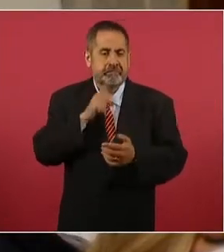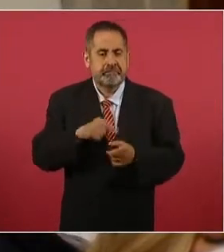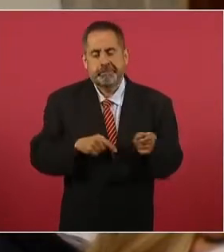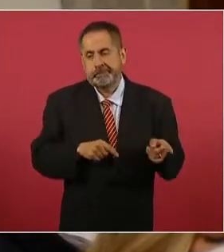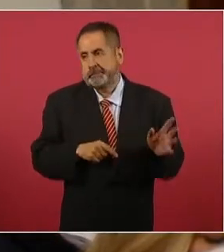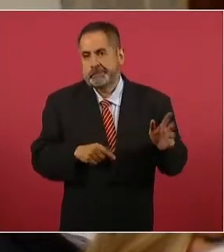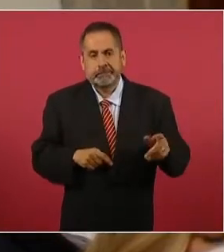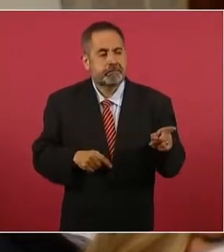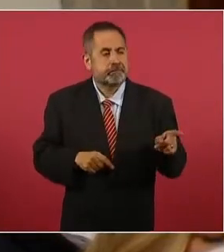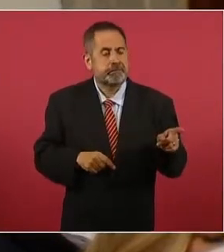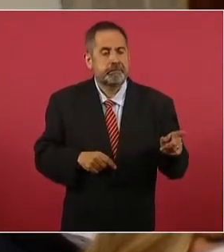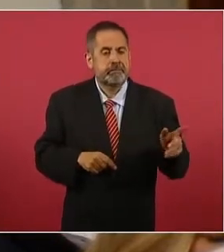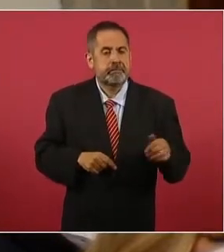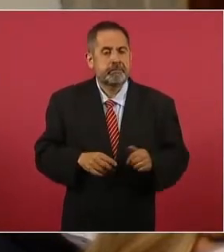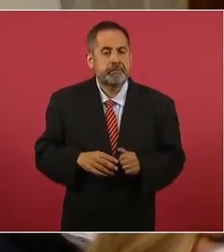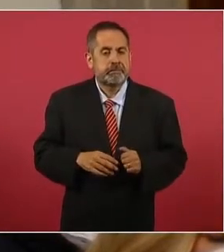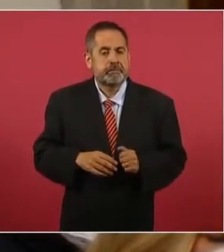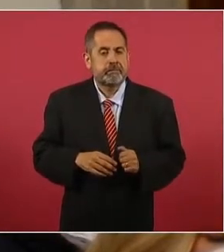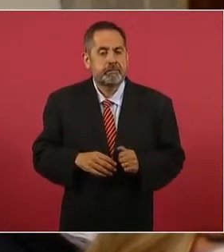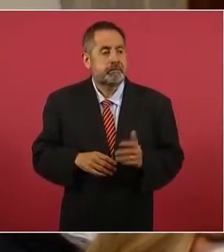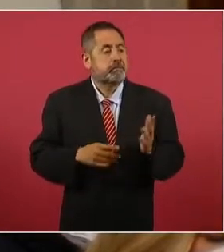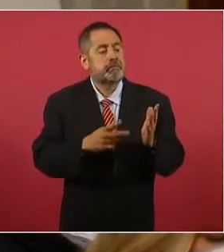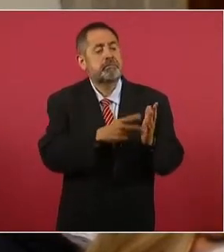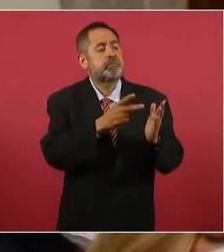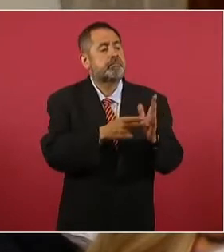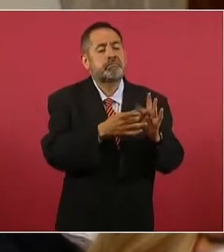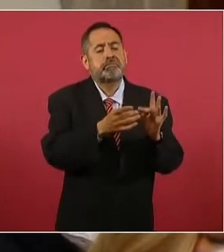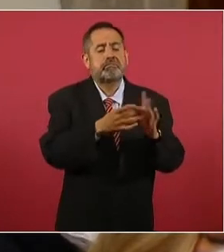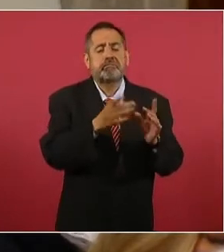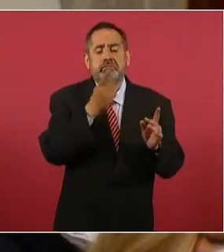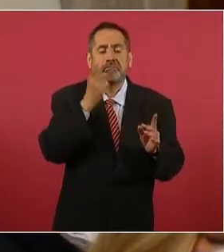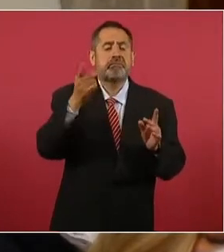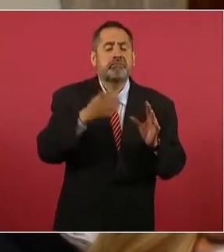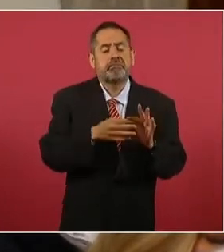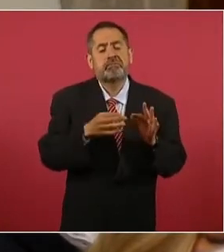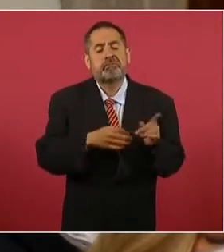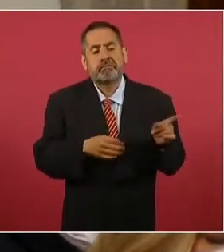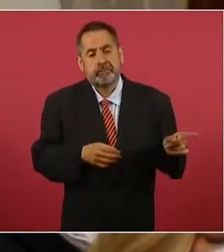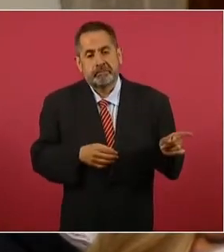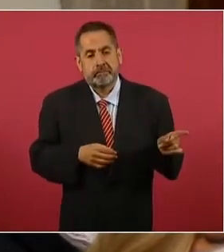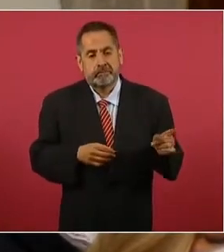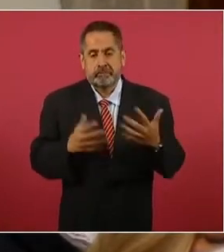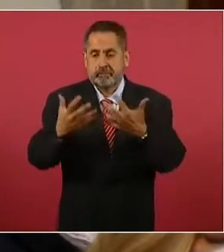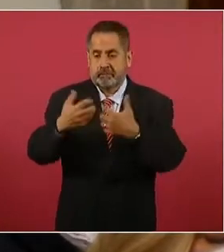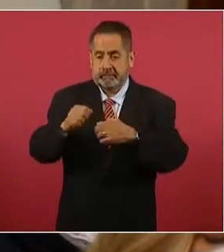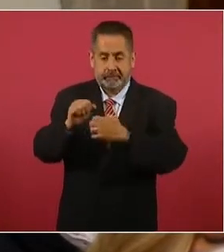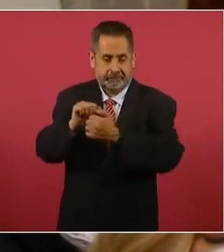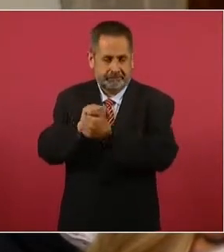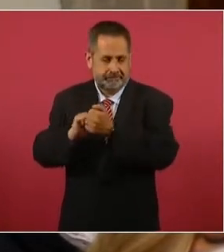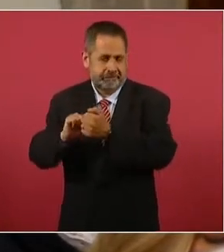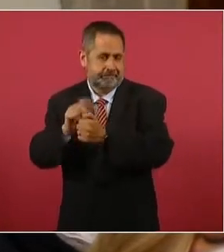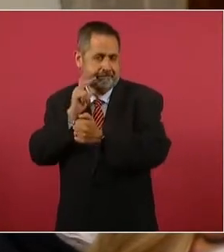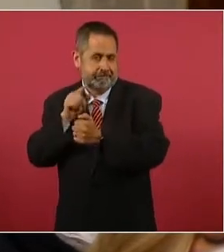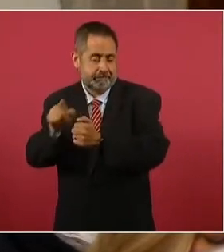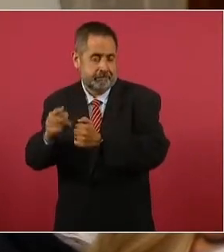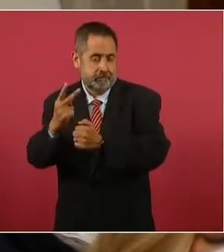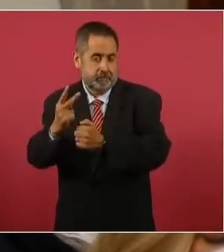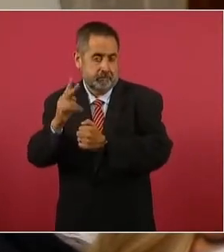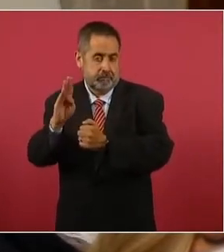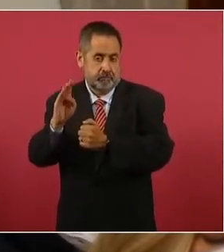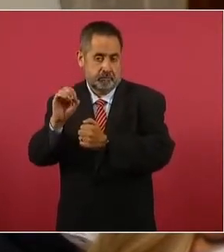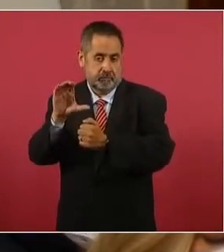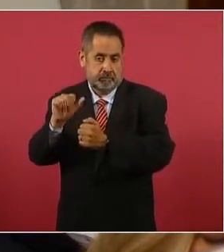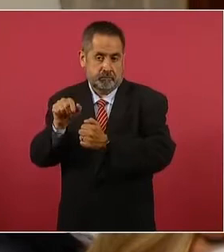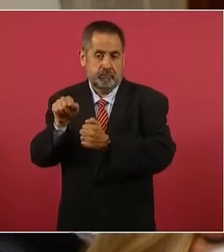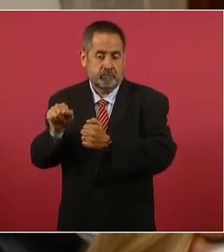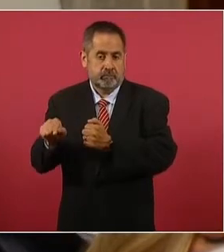muchas veces están diciendo que la refinería va